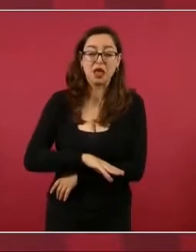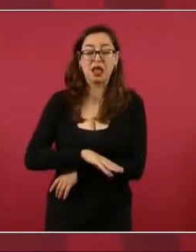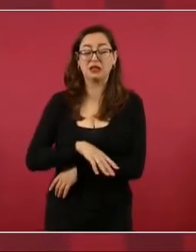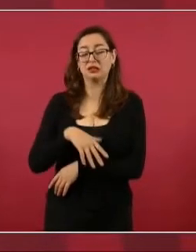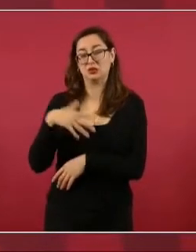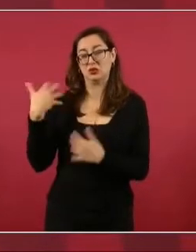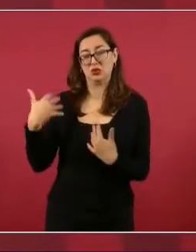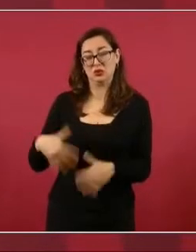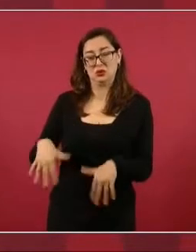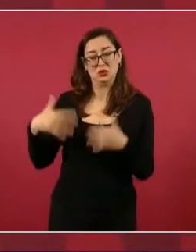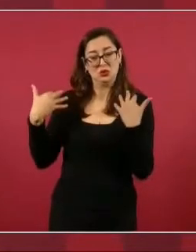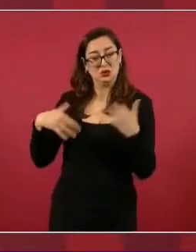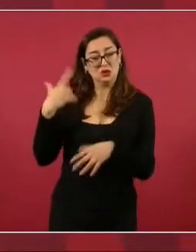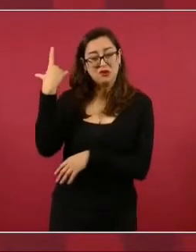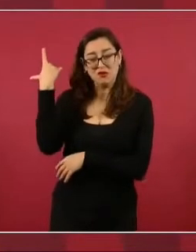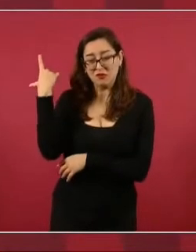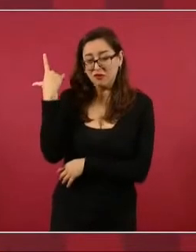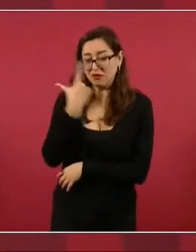cuestionables,